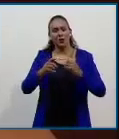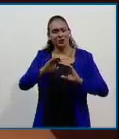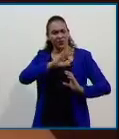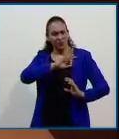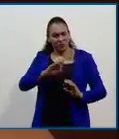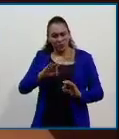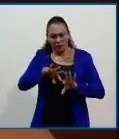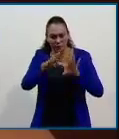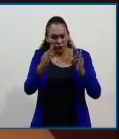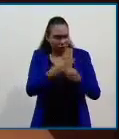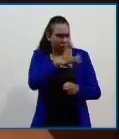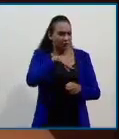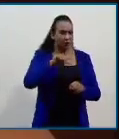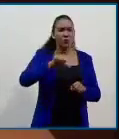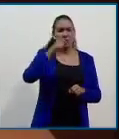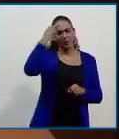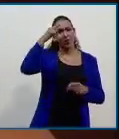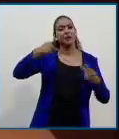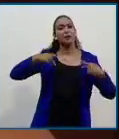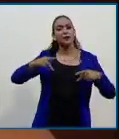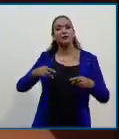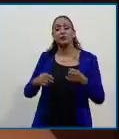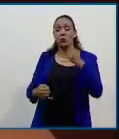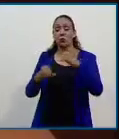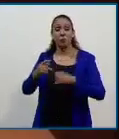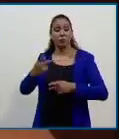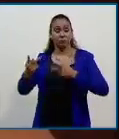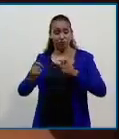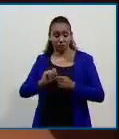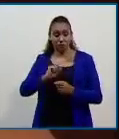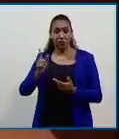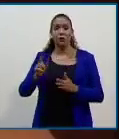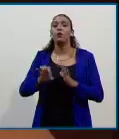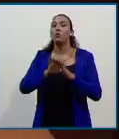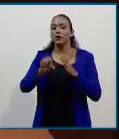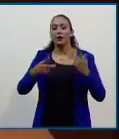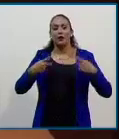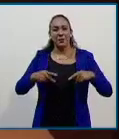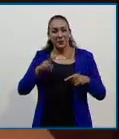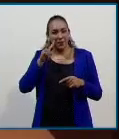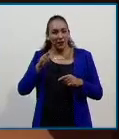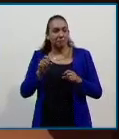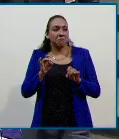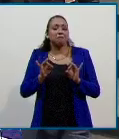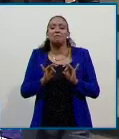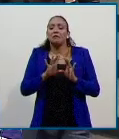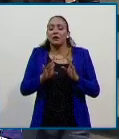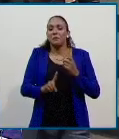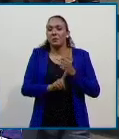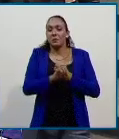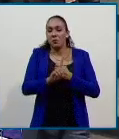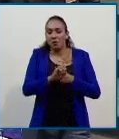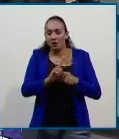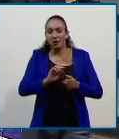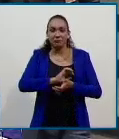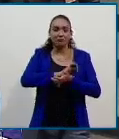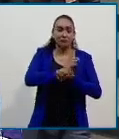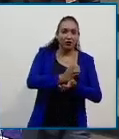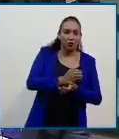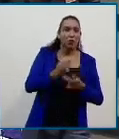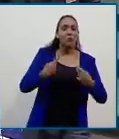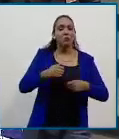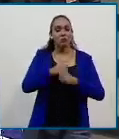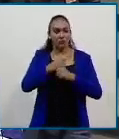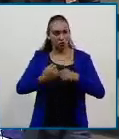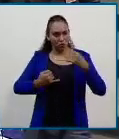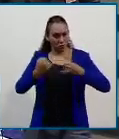a ampliar el acceso a estos cargos para personas en situación de vulnerabilidad, por ejemplo. Aseguró que la legitimidad de juezas